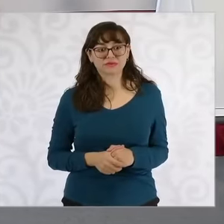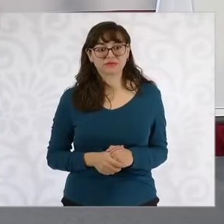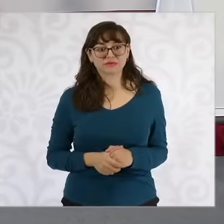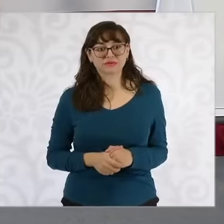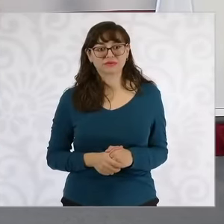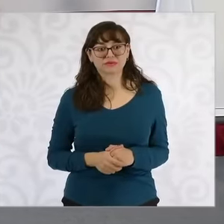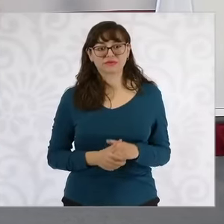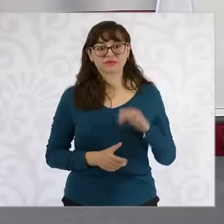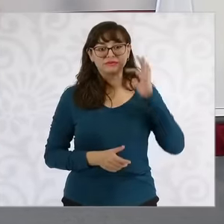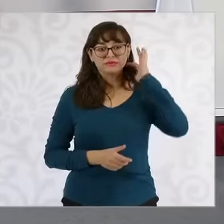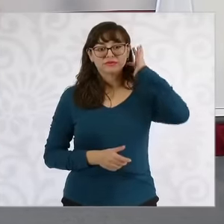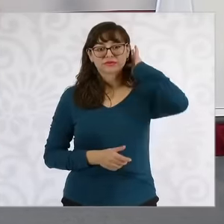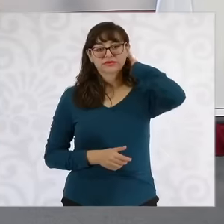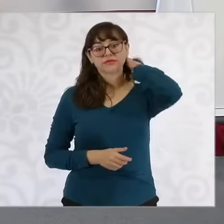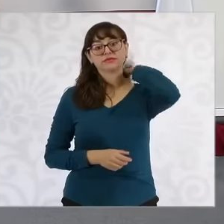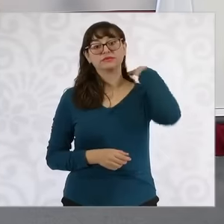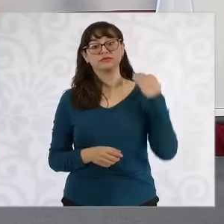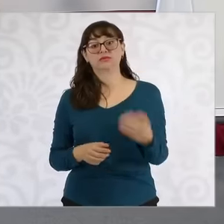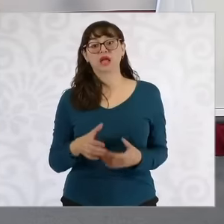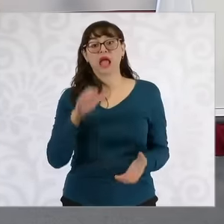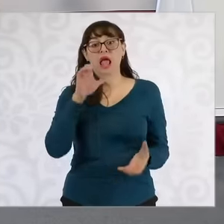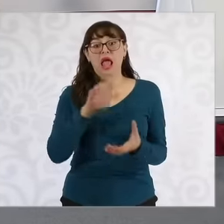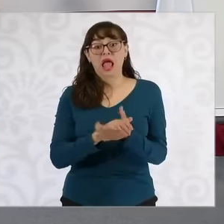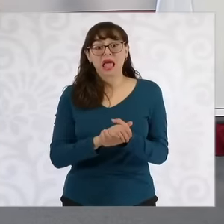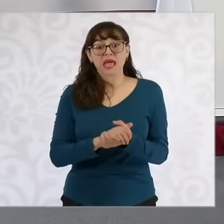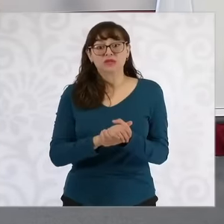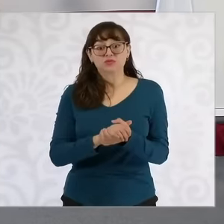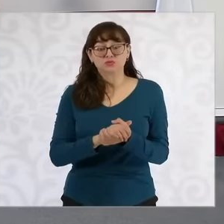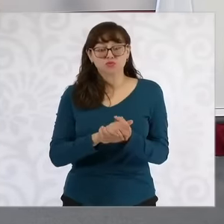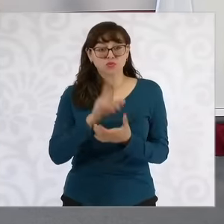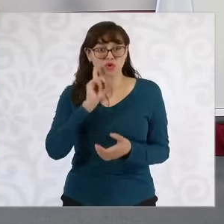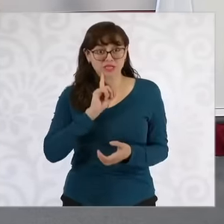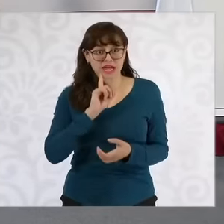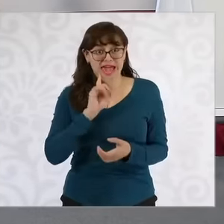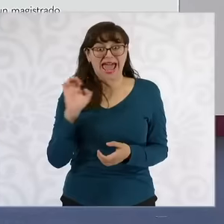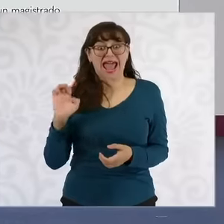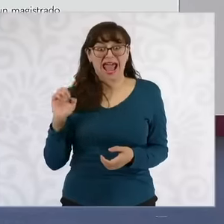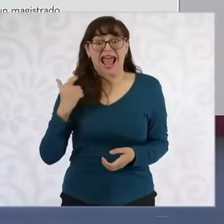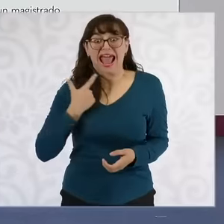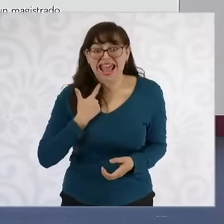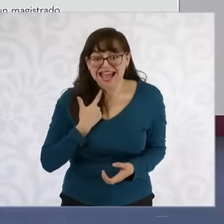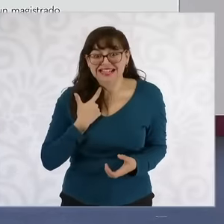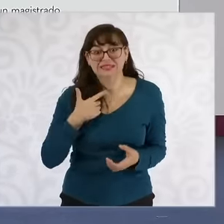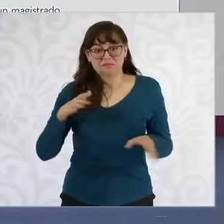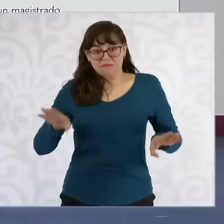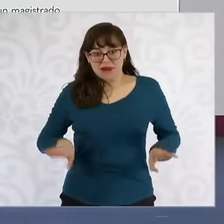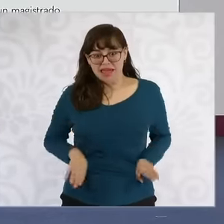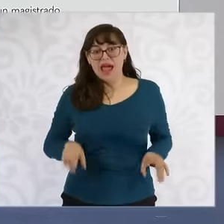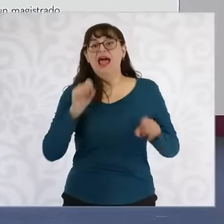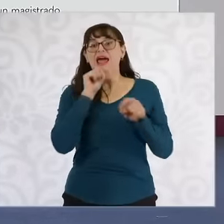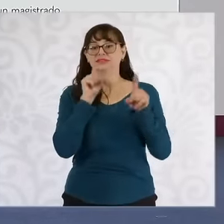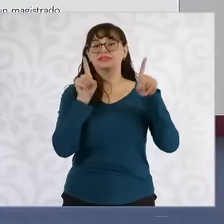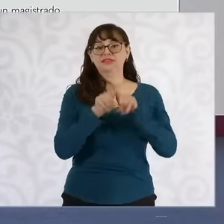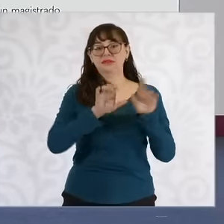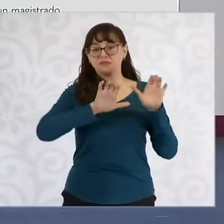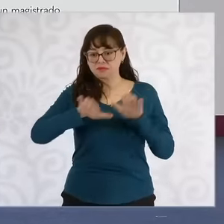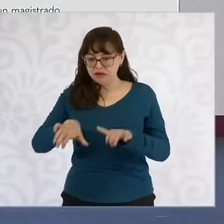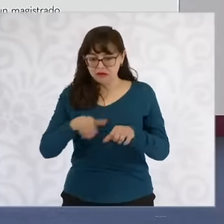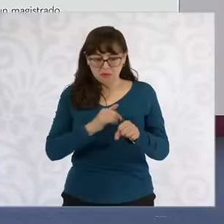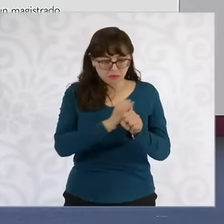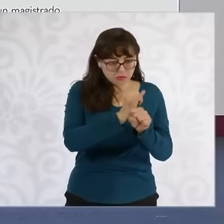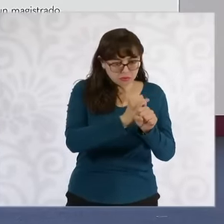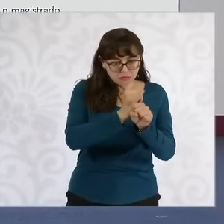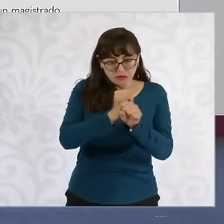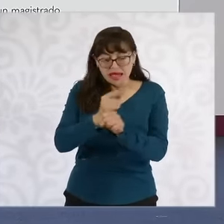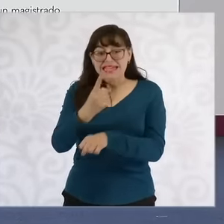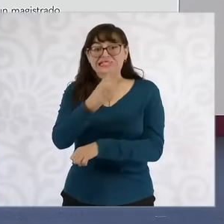Adelante. Con sus esposas y exparejas. En el estudio realizado en 31 circuitos se identificó